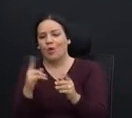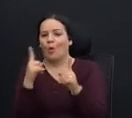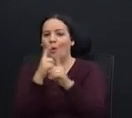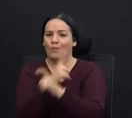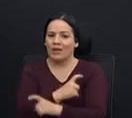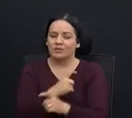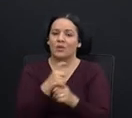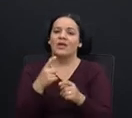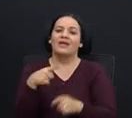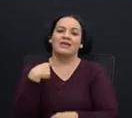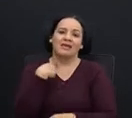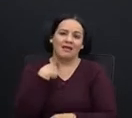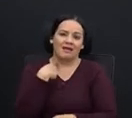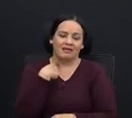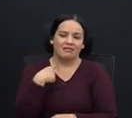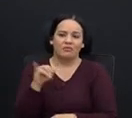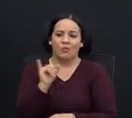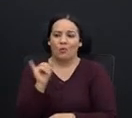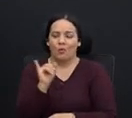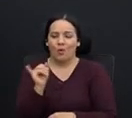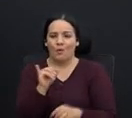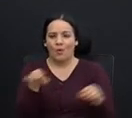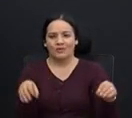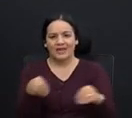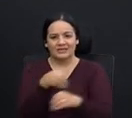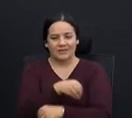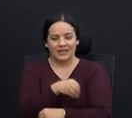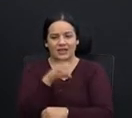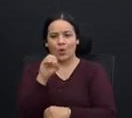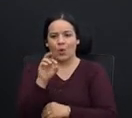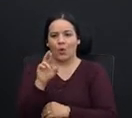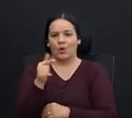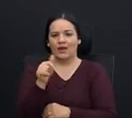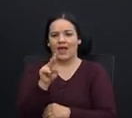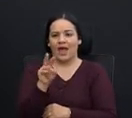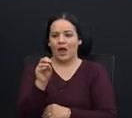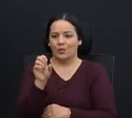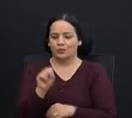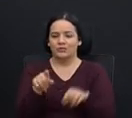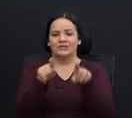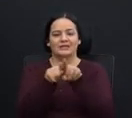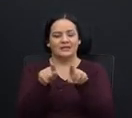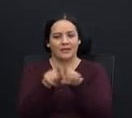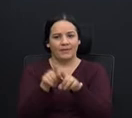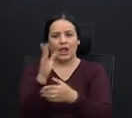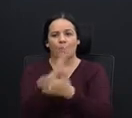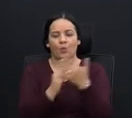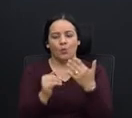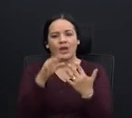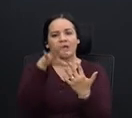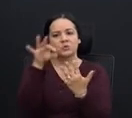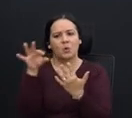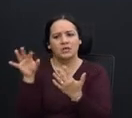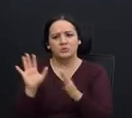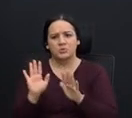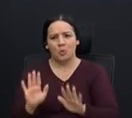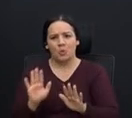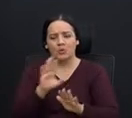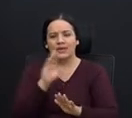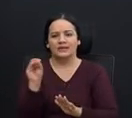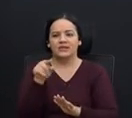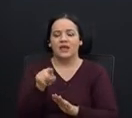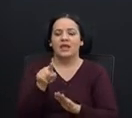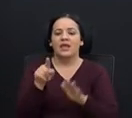y costosos, como es el caso de los trasplantes de órganos. También en algunas ocasiones excepcionales, el aislamiento